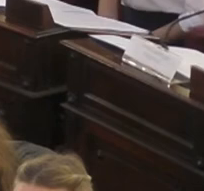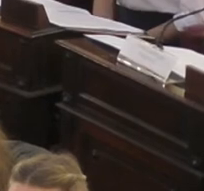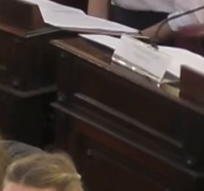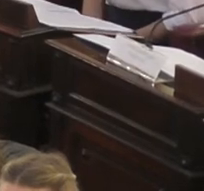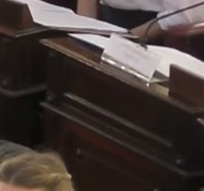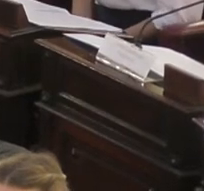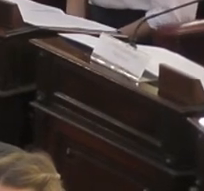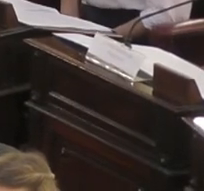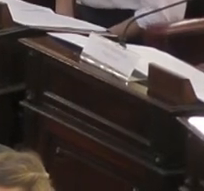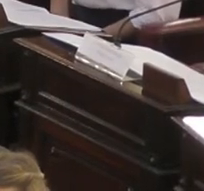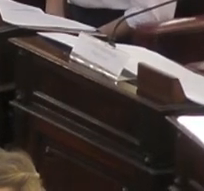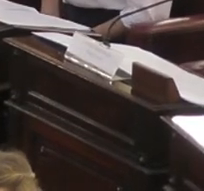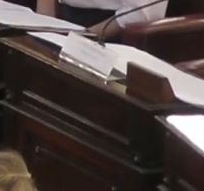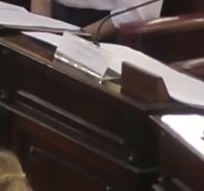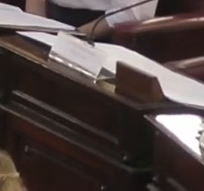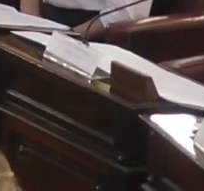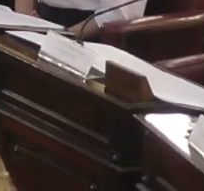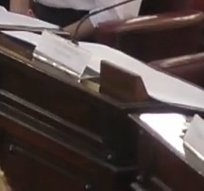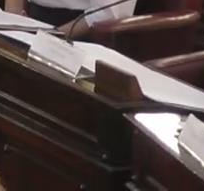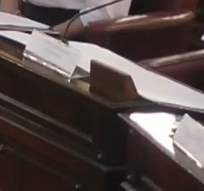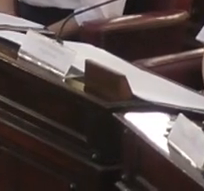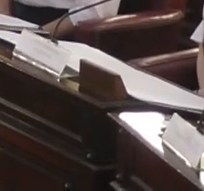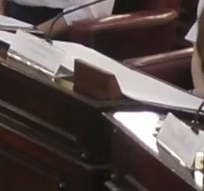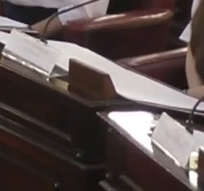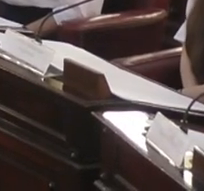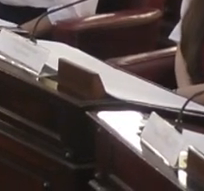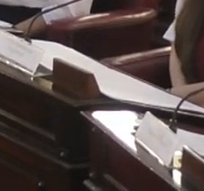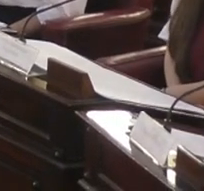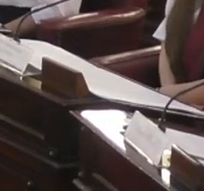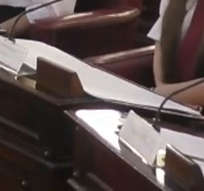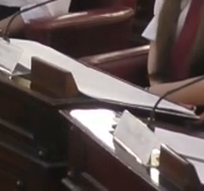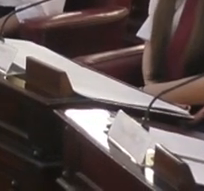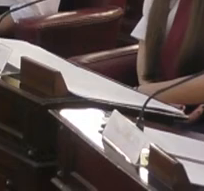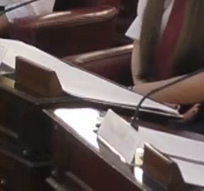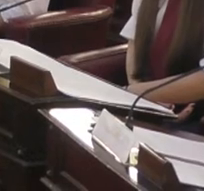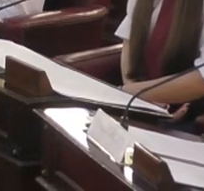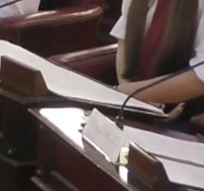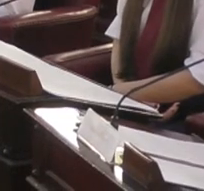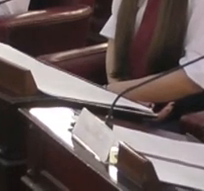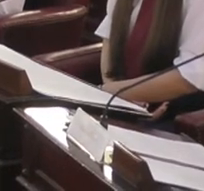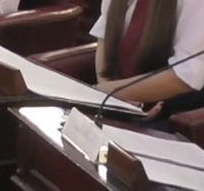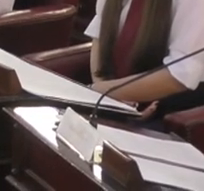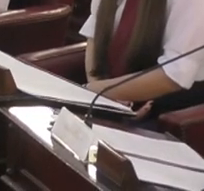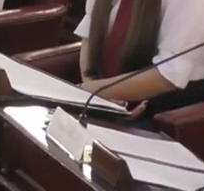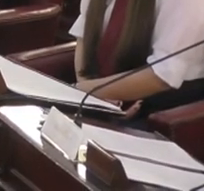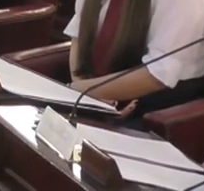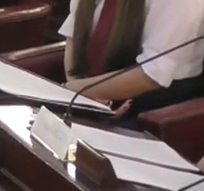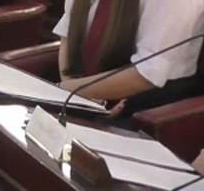Carolina Fernández. Micaela Fernández. Camila Galarza. Juan